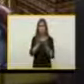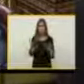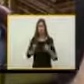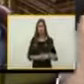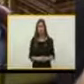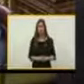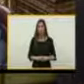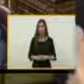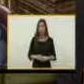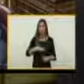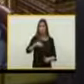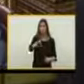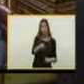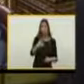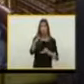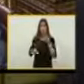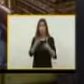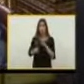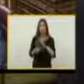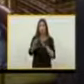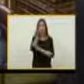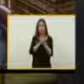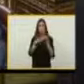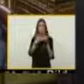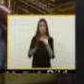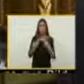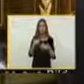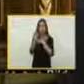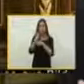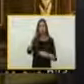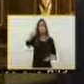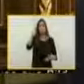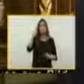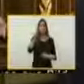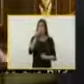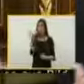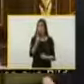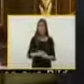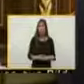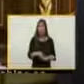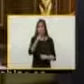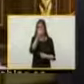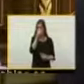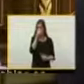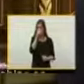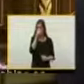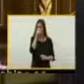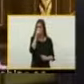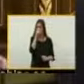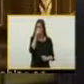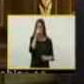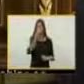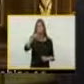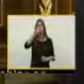allí. Y hasta que bajamos del cementerio, no empezamos a decir que a muller queda descansada, fixo de Dios mil favores a él,